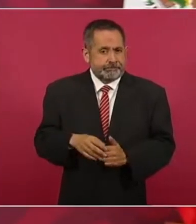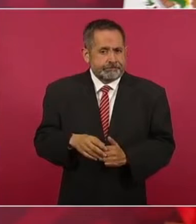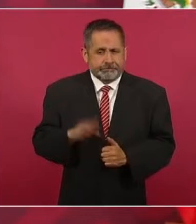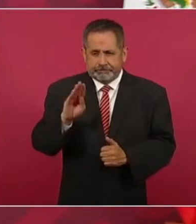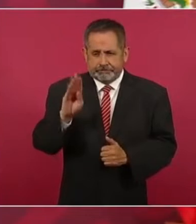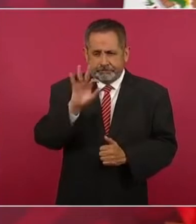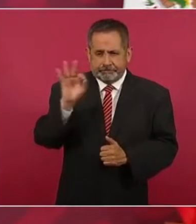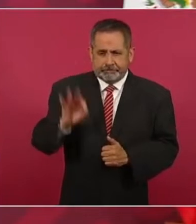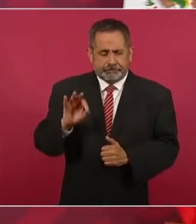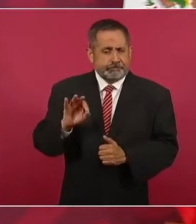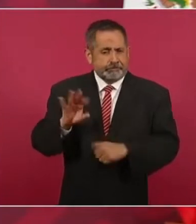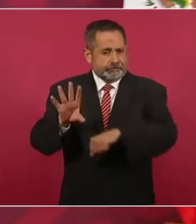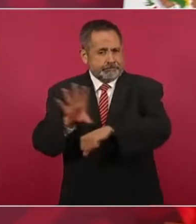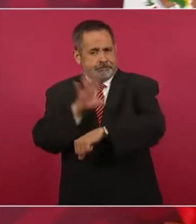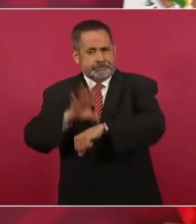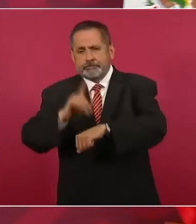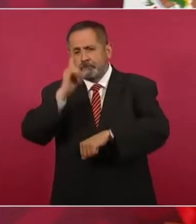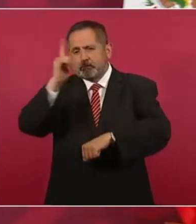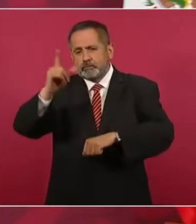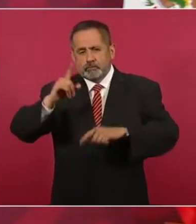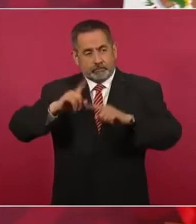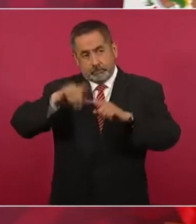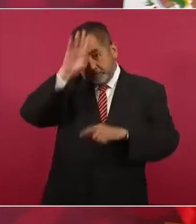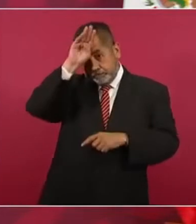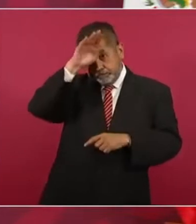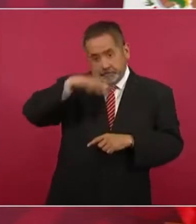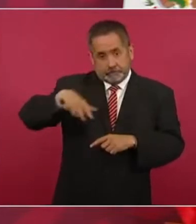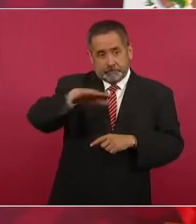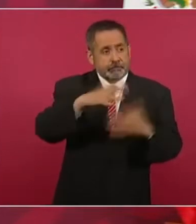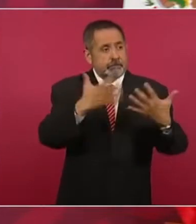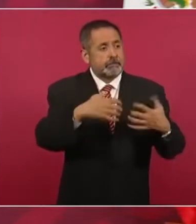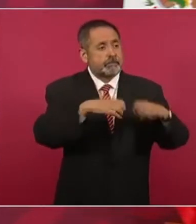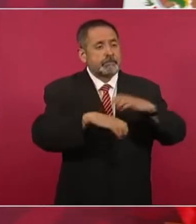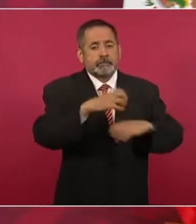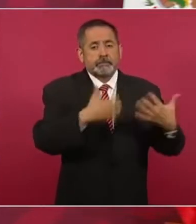del suministro eléctrico en Monterrey, de las empresas,